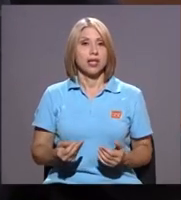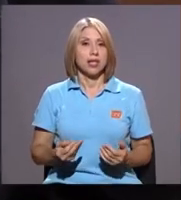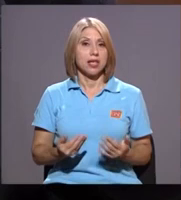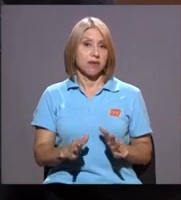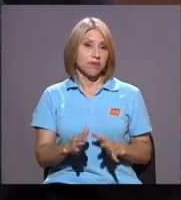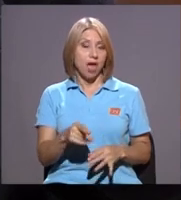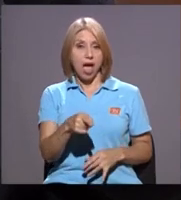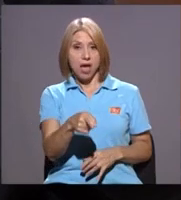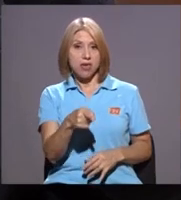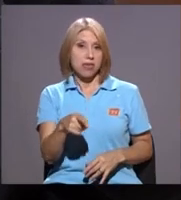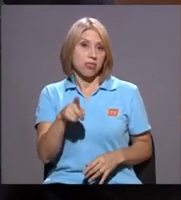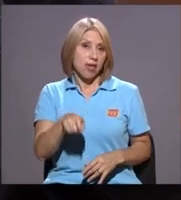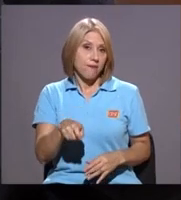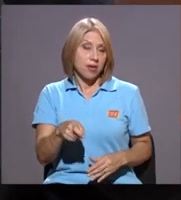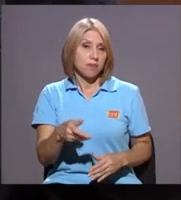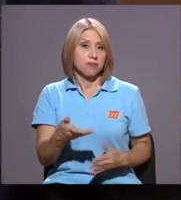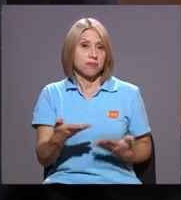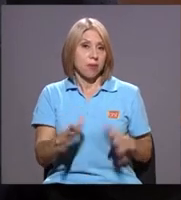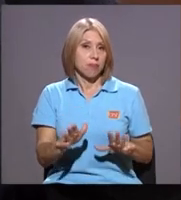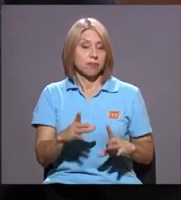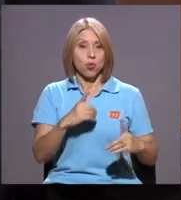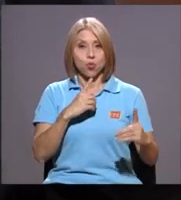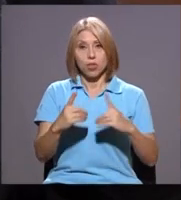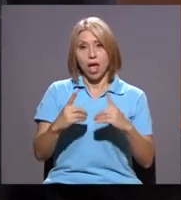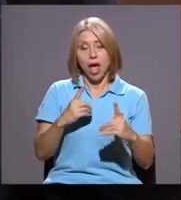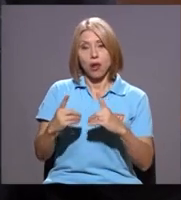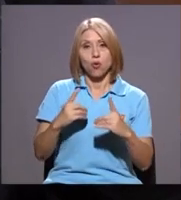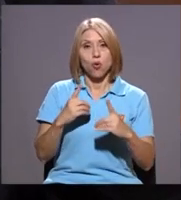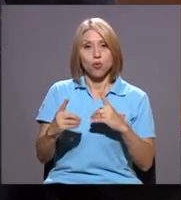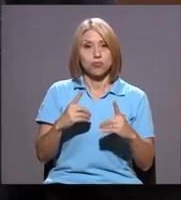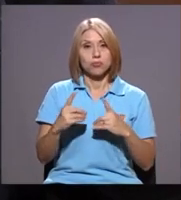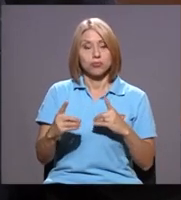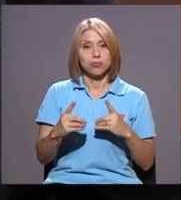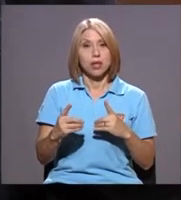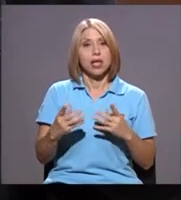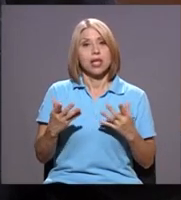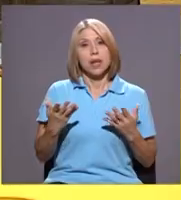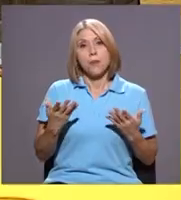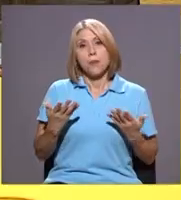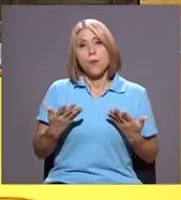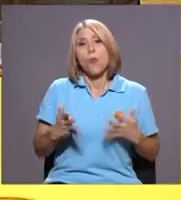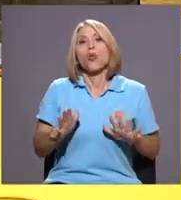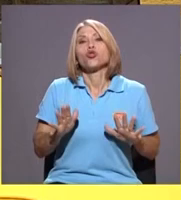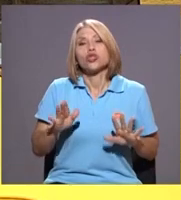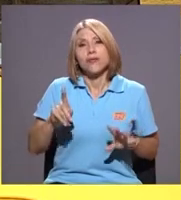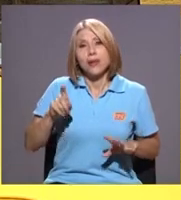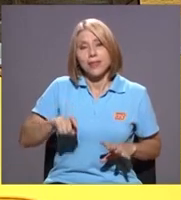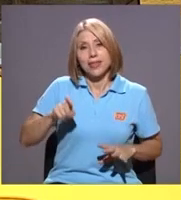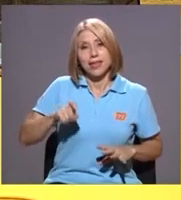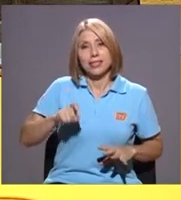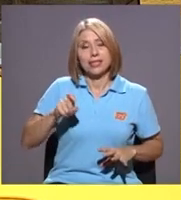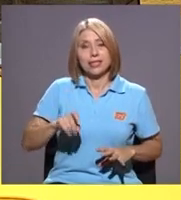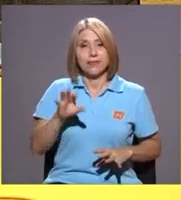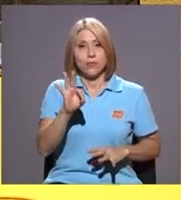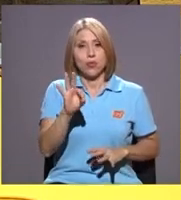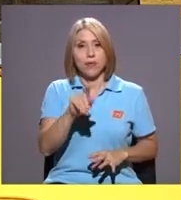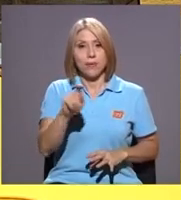Ahí tiene que haber habido un diálogo del que posiblemente se disponía de unos 9 meses para